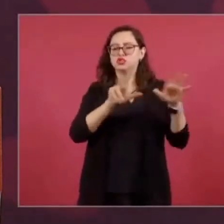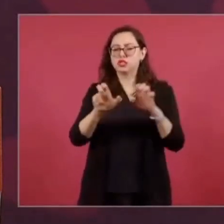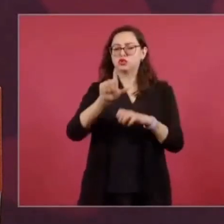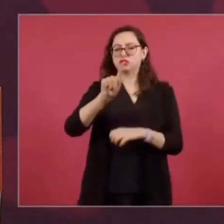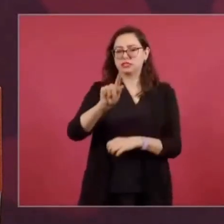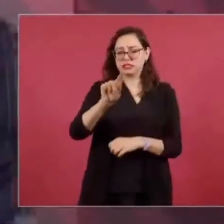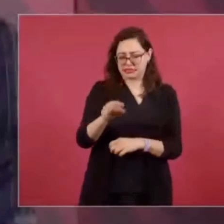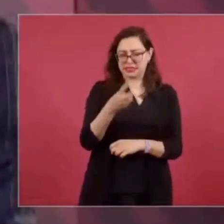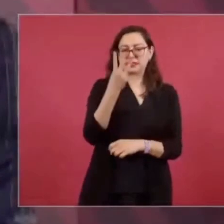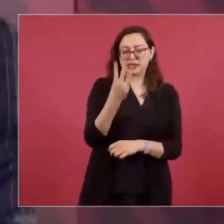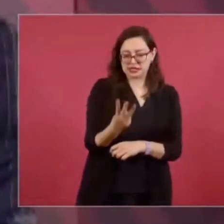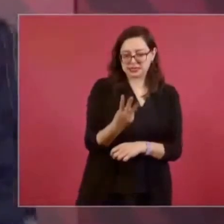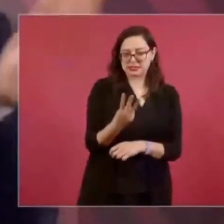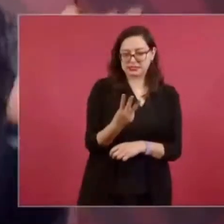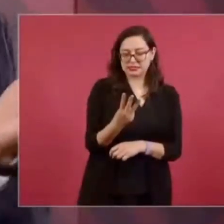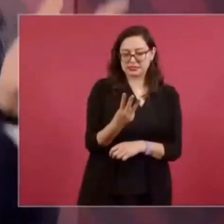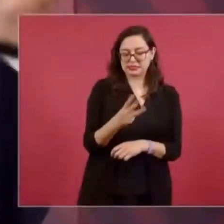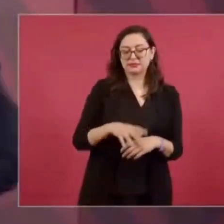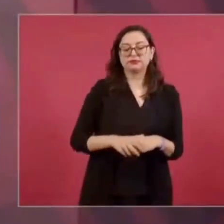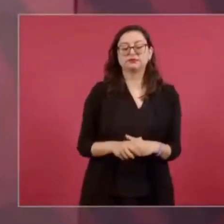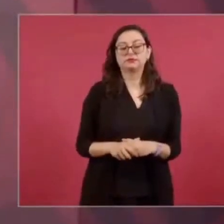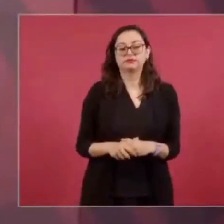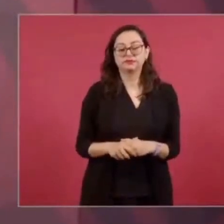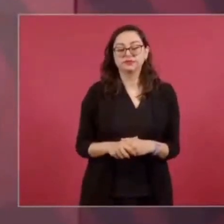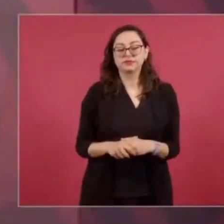1873. Bueno,